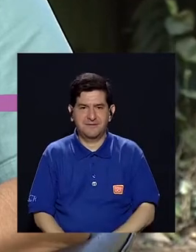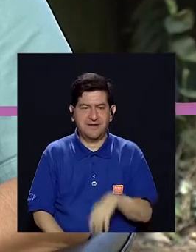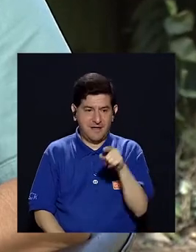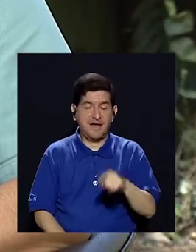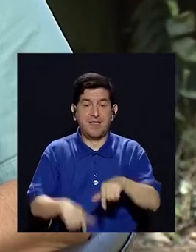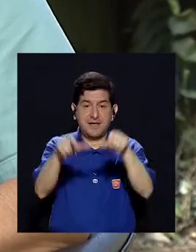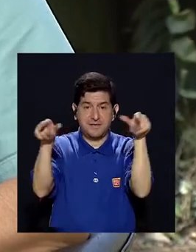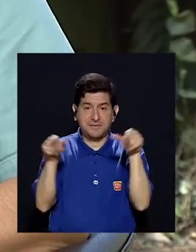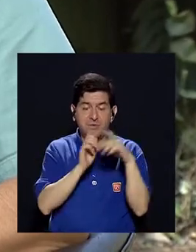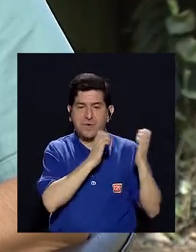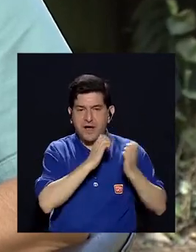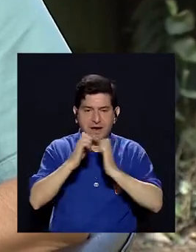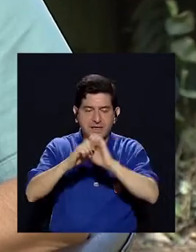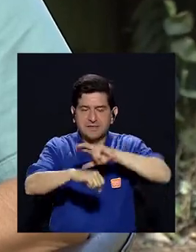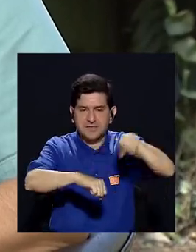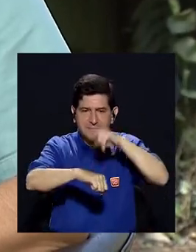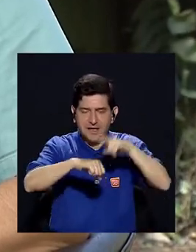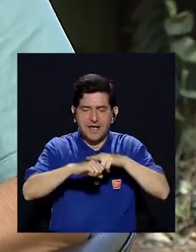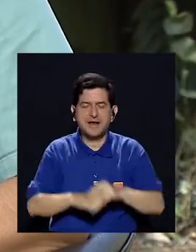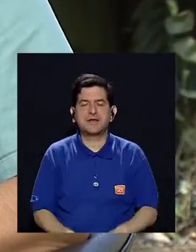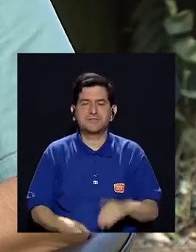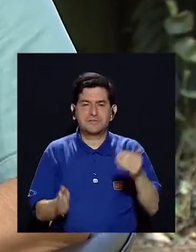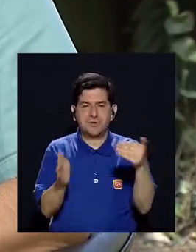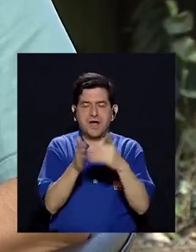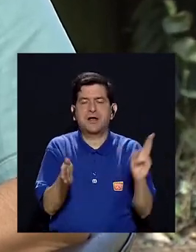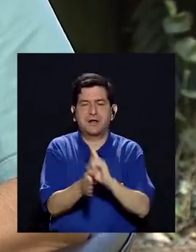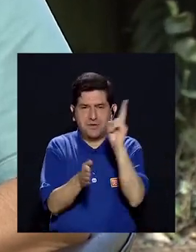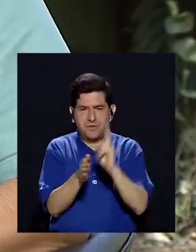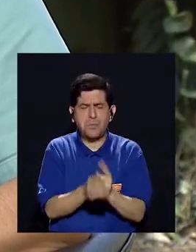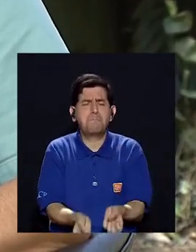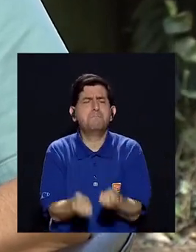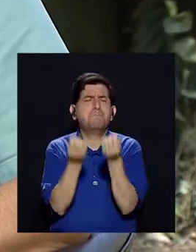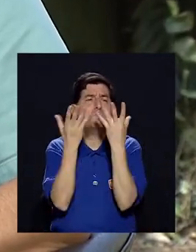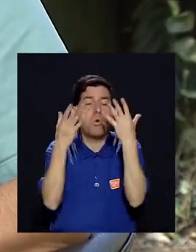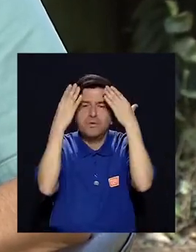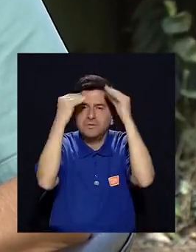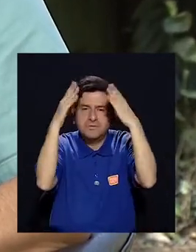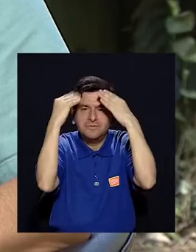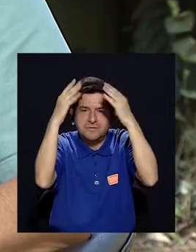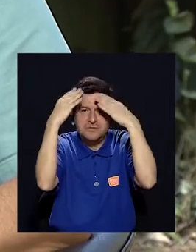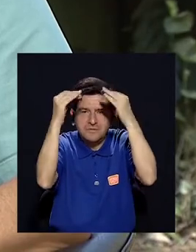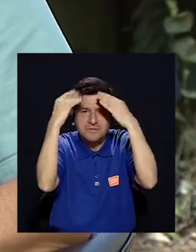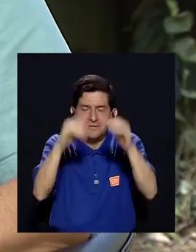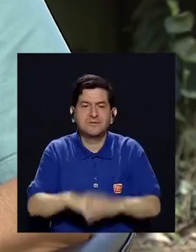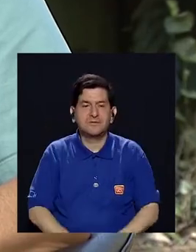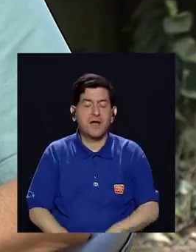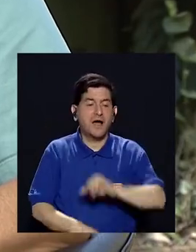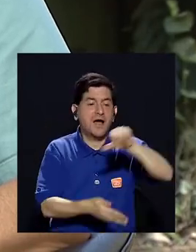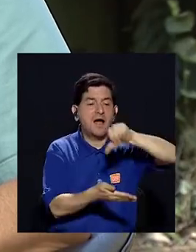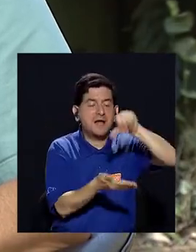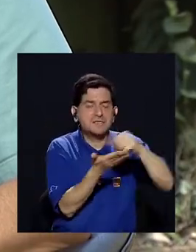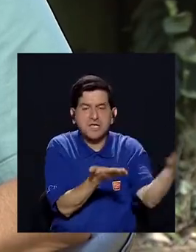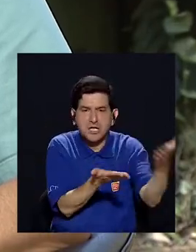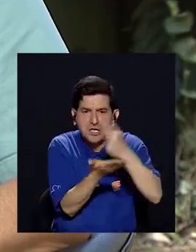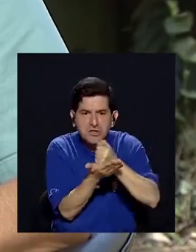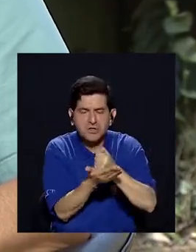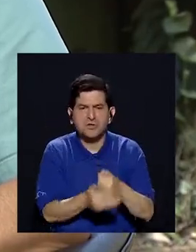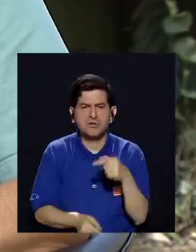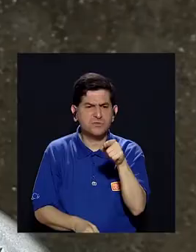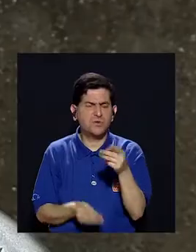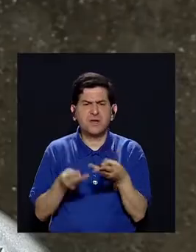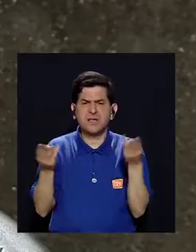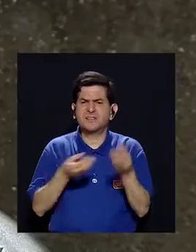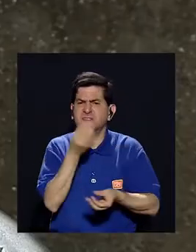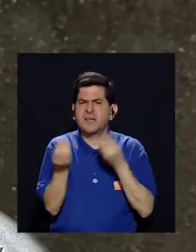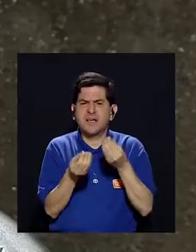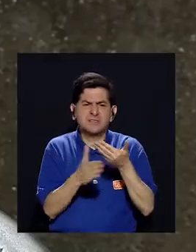página web de la Estrategia Nacional de Reciclaje, donde también se nos dan un montón de información sobre dónde quedan los centros de acopio, qué hacer con los